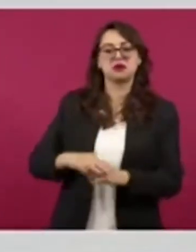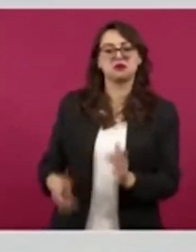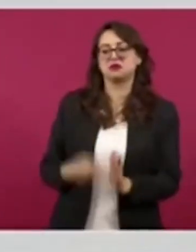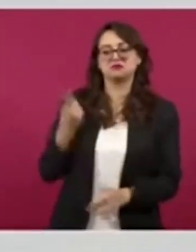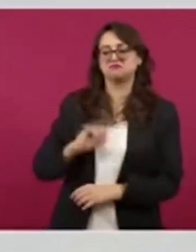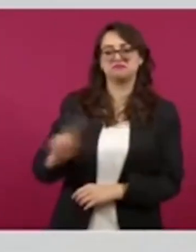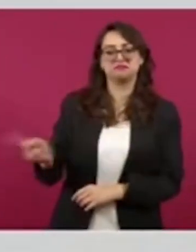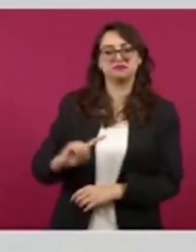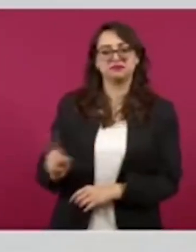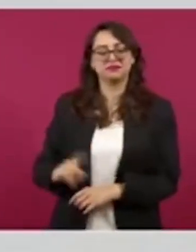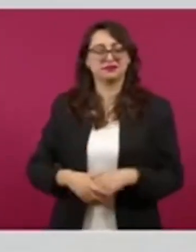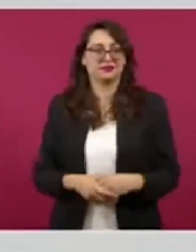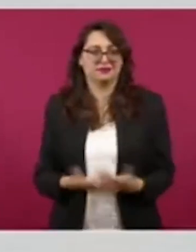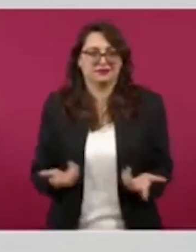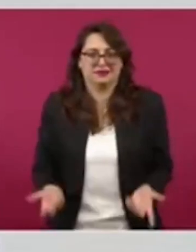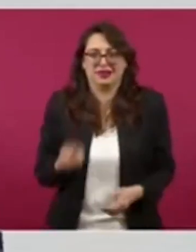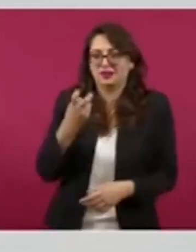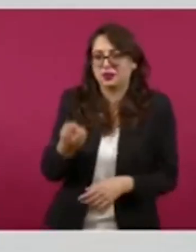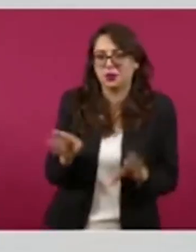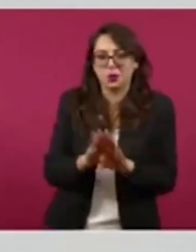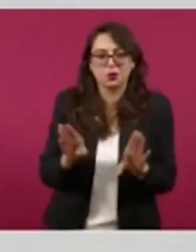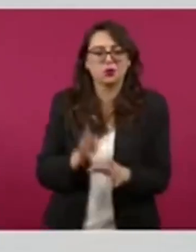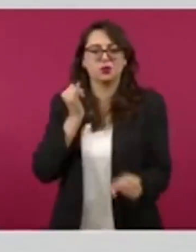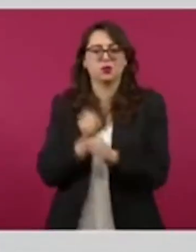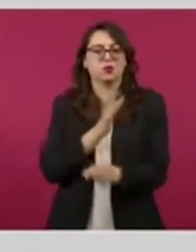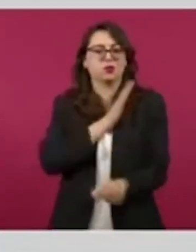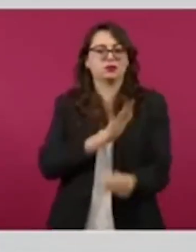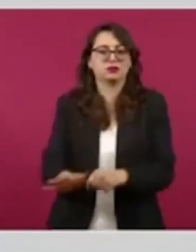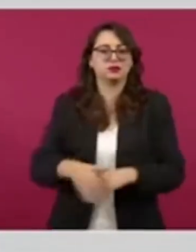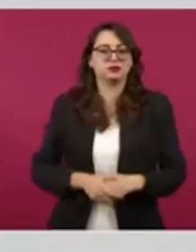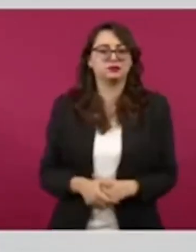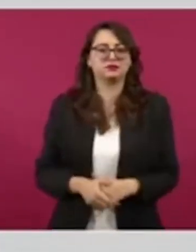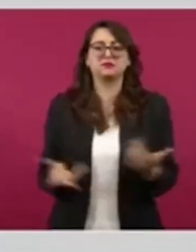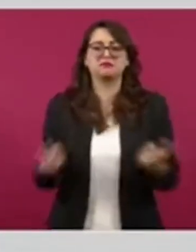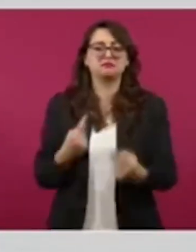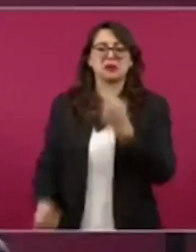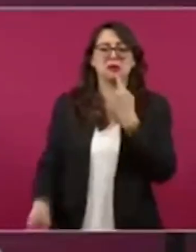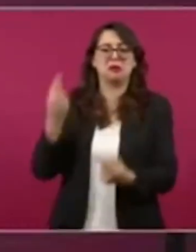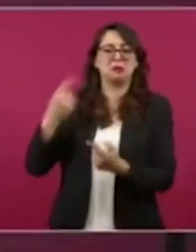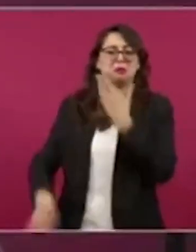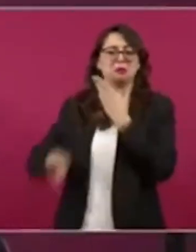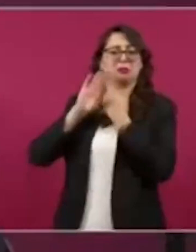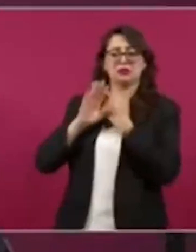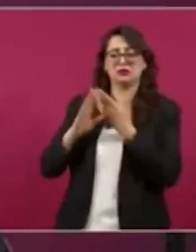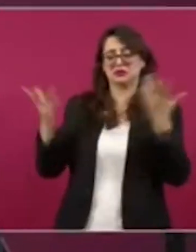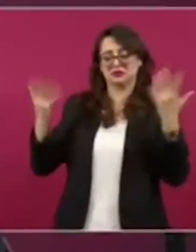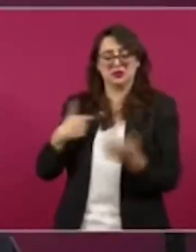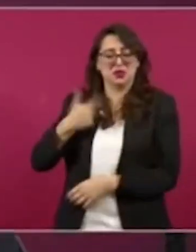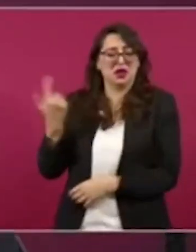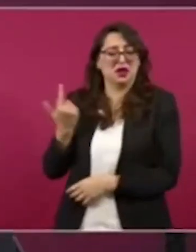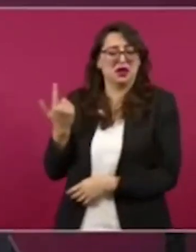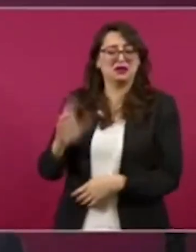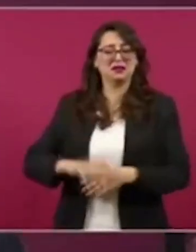un timbre de orgullo que sea declarado persona no grata en Perú, luego de sus declaraciones de la mandataria de dicho país, Dina